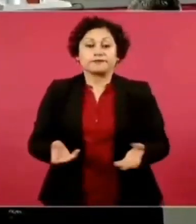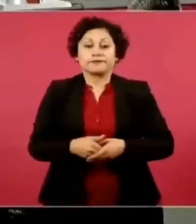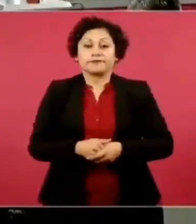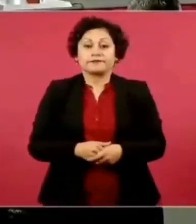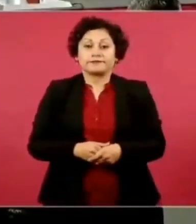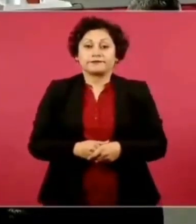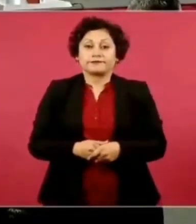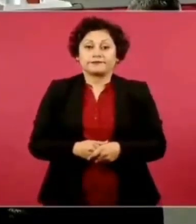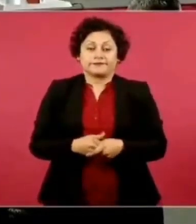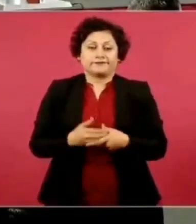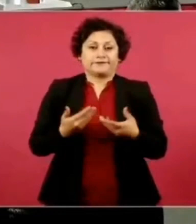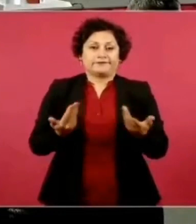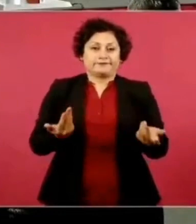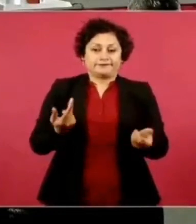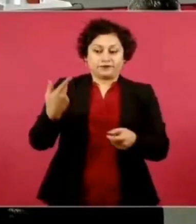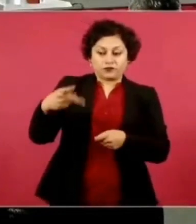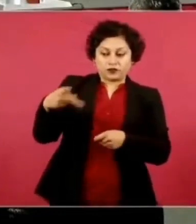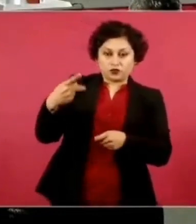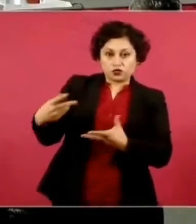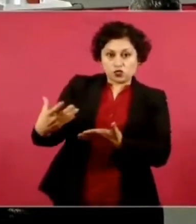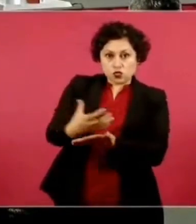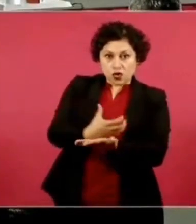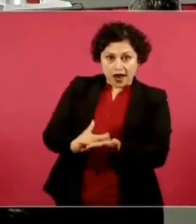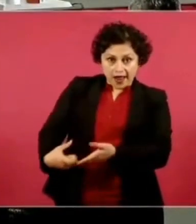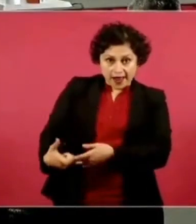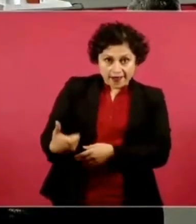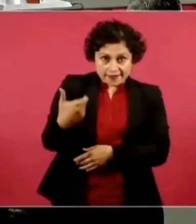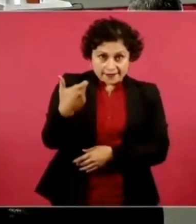no es dinero público,